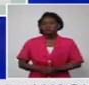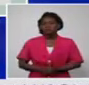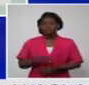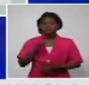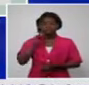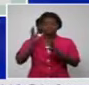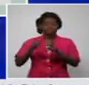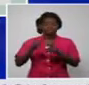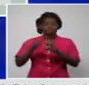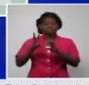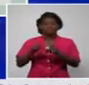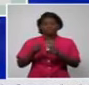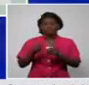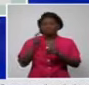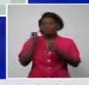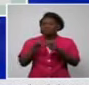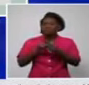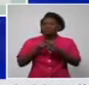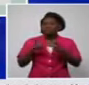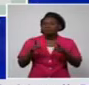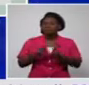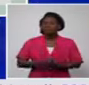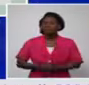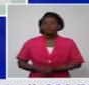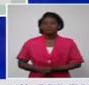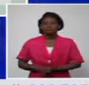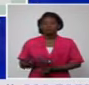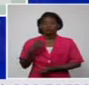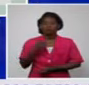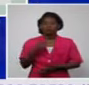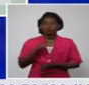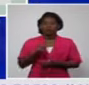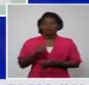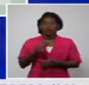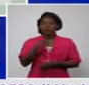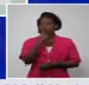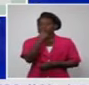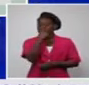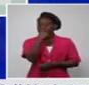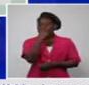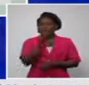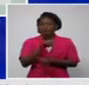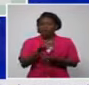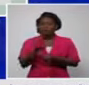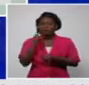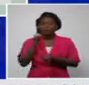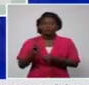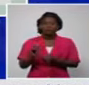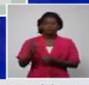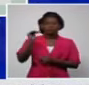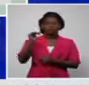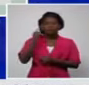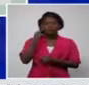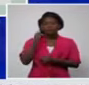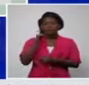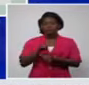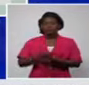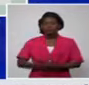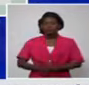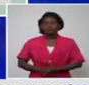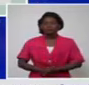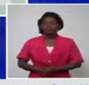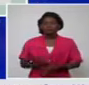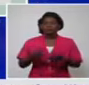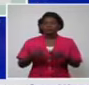altas. Las hemos tenido en estos últimos 15 días un poco más altas, pero todavía no podemos